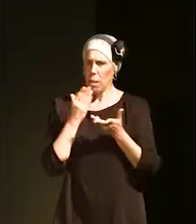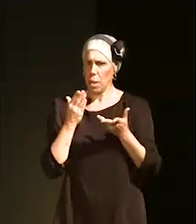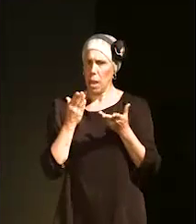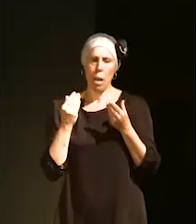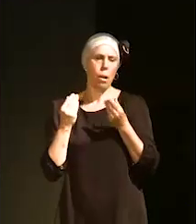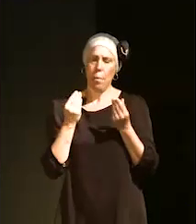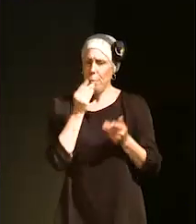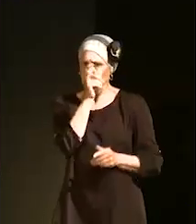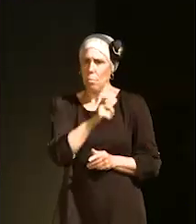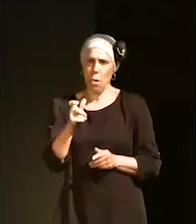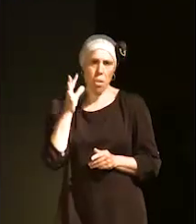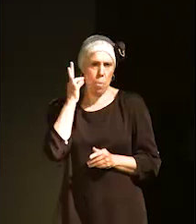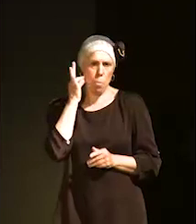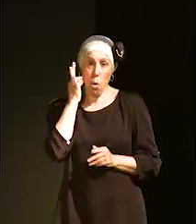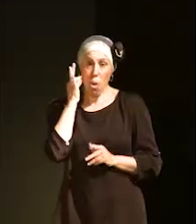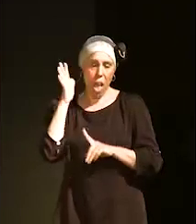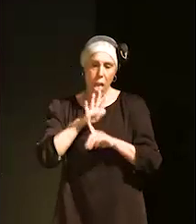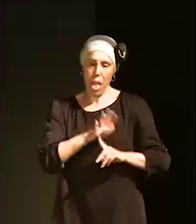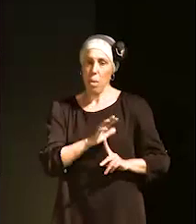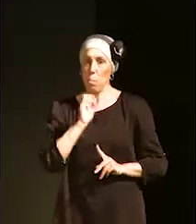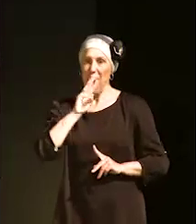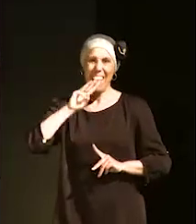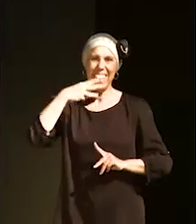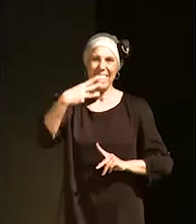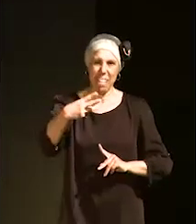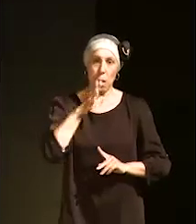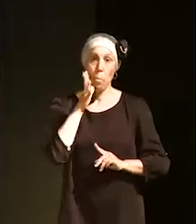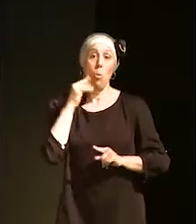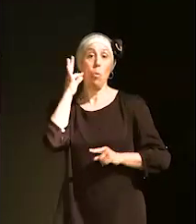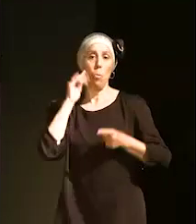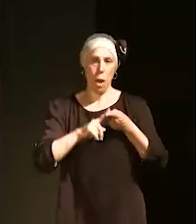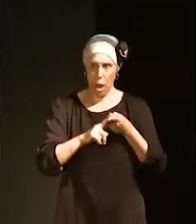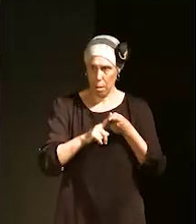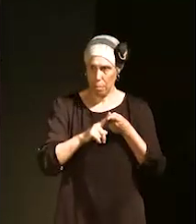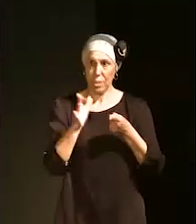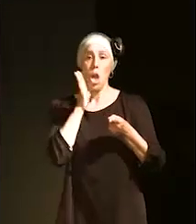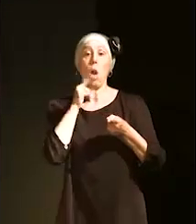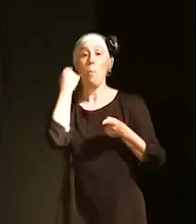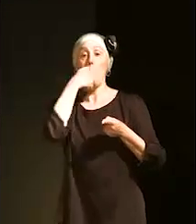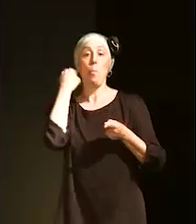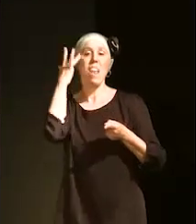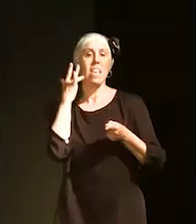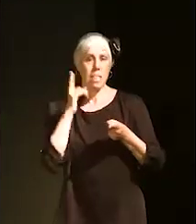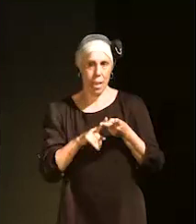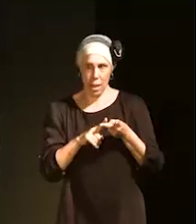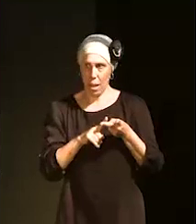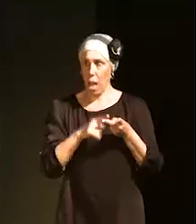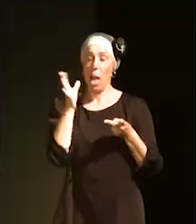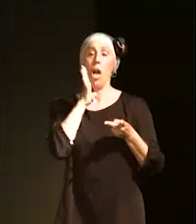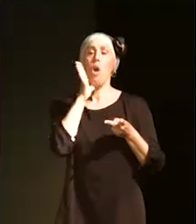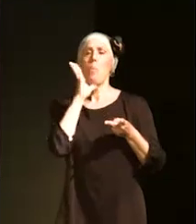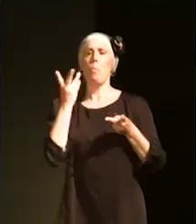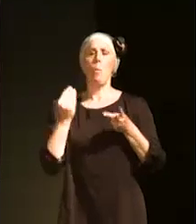triplemente discriminadas por ser mujeres por ser indígenas por vivir en